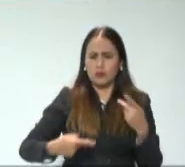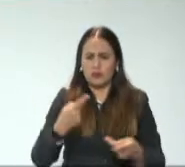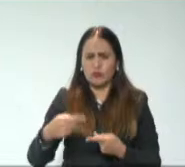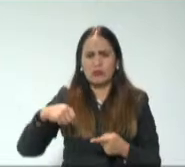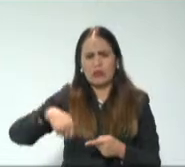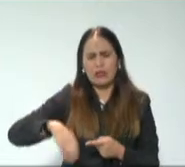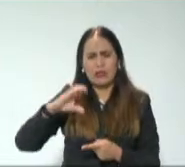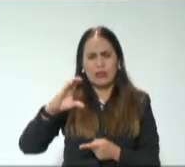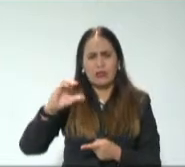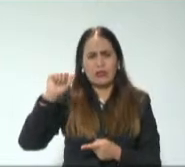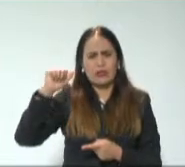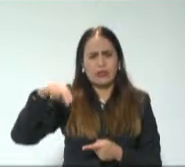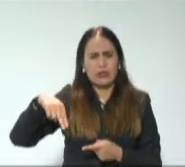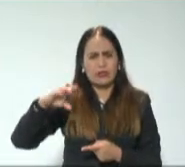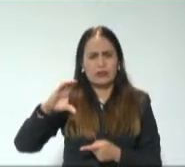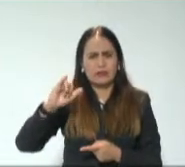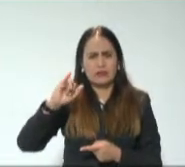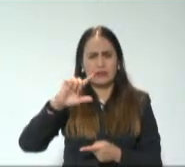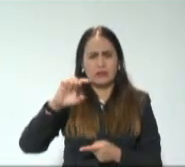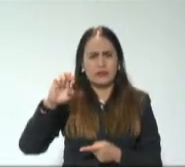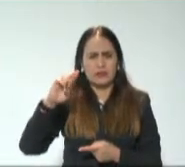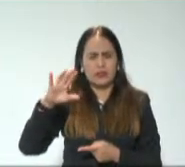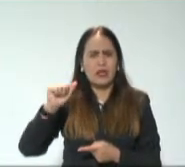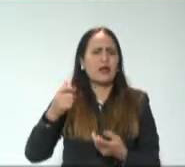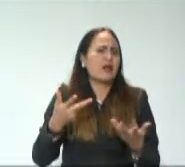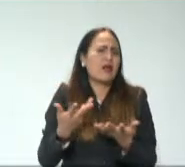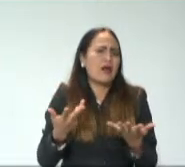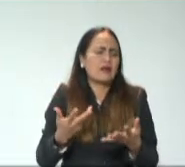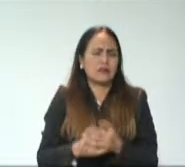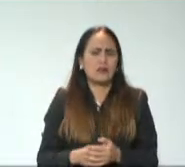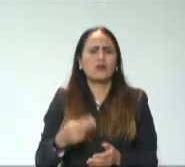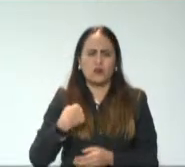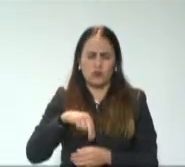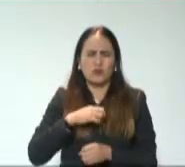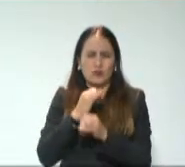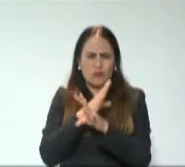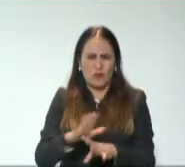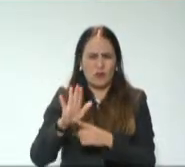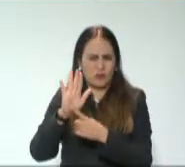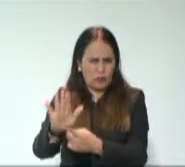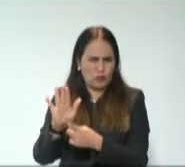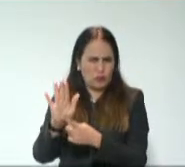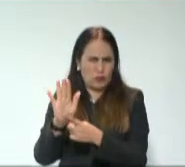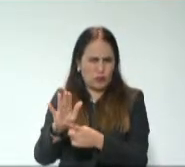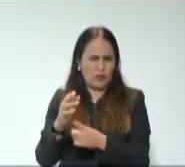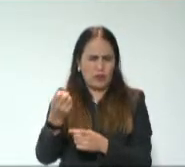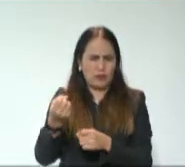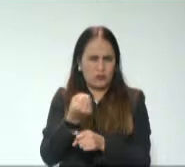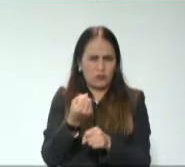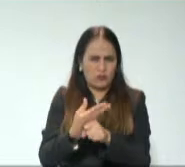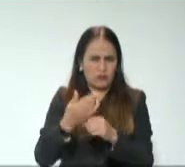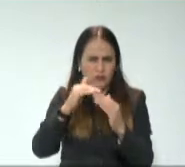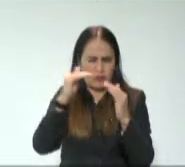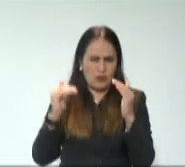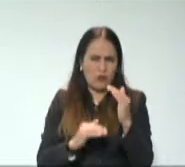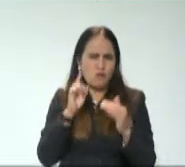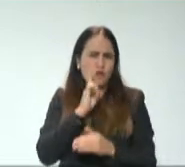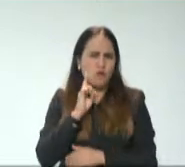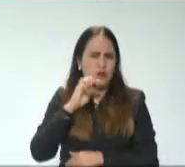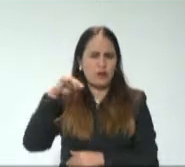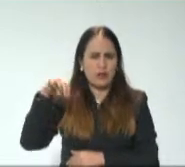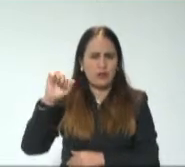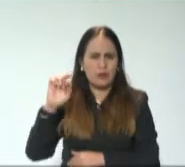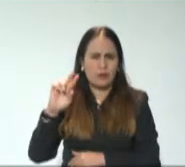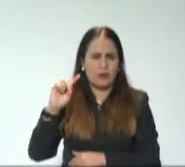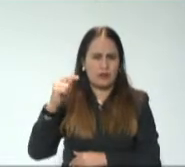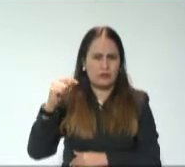cancillería y la parte de la infografía lo que nos interesaba y que es lo que nos pidió el canciller y la subsecretaria Marta delgado es que a la gente le